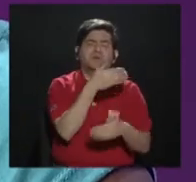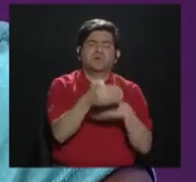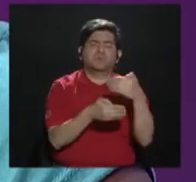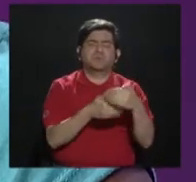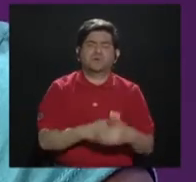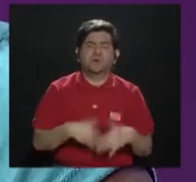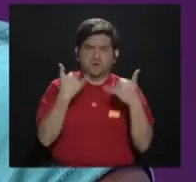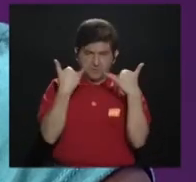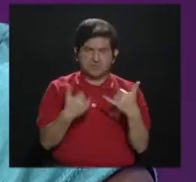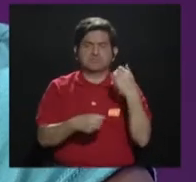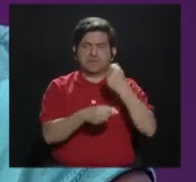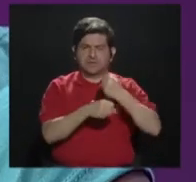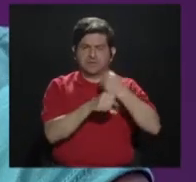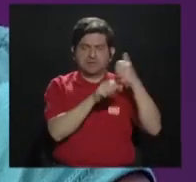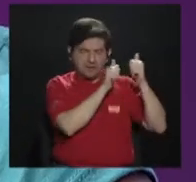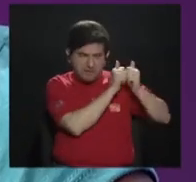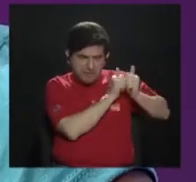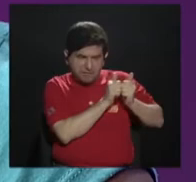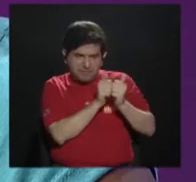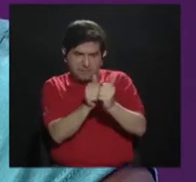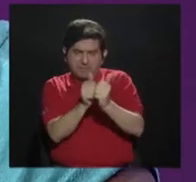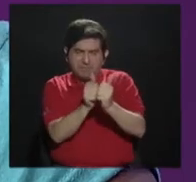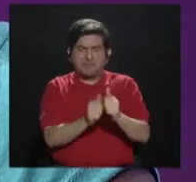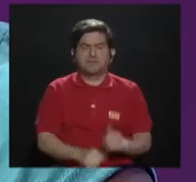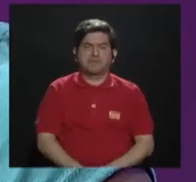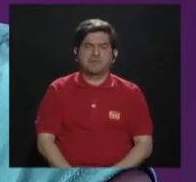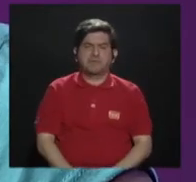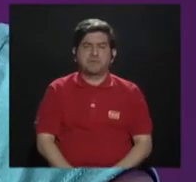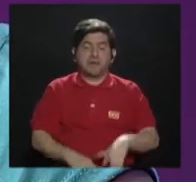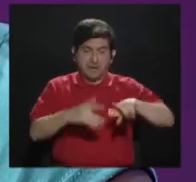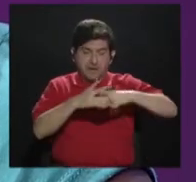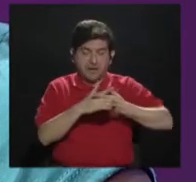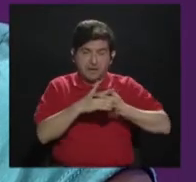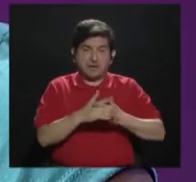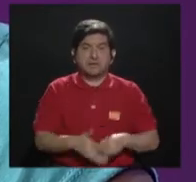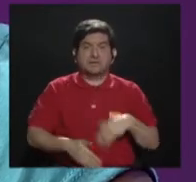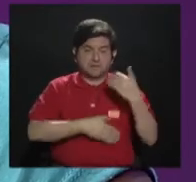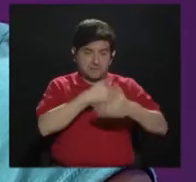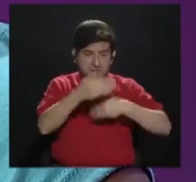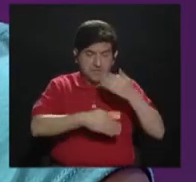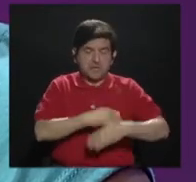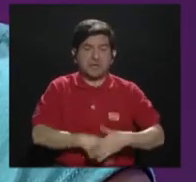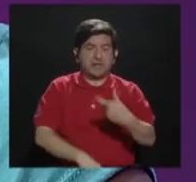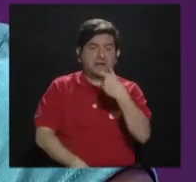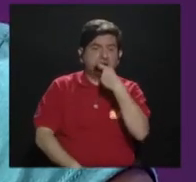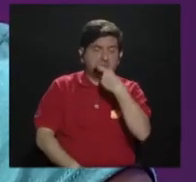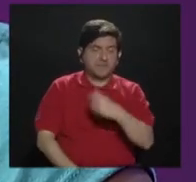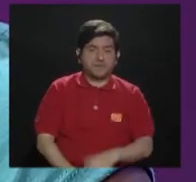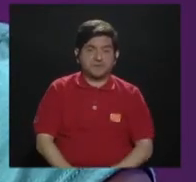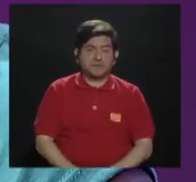venido trabajando con el acompañamiento de ellos al iniciar el proceso de la galleta, la parte esa de liderazgo,